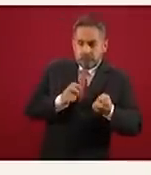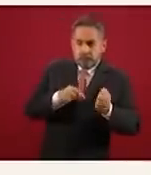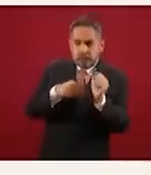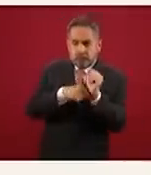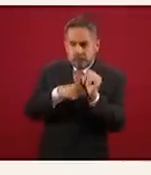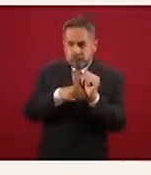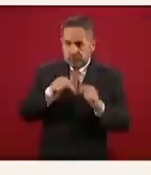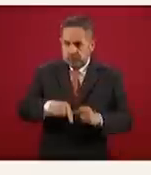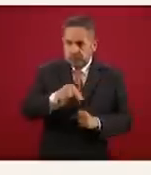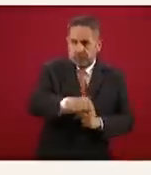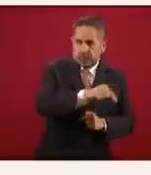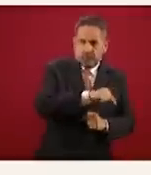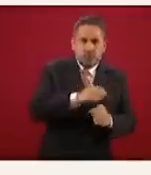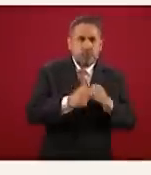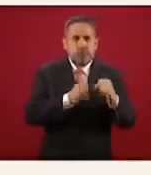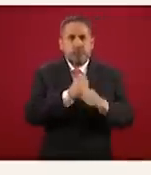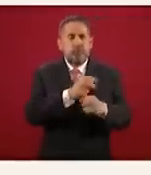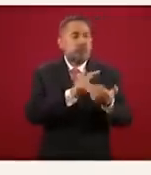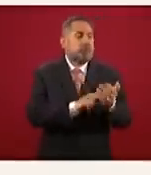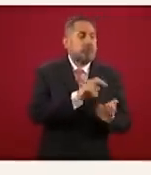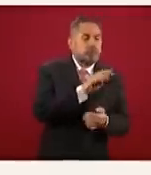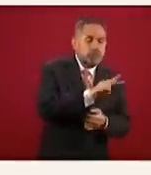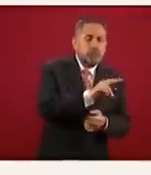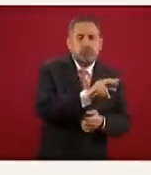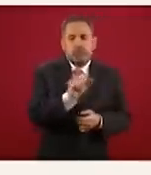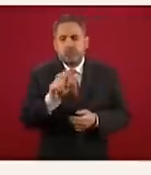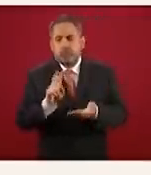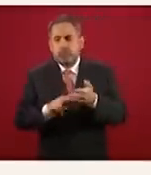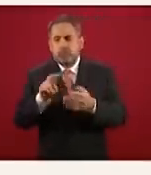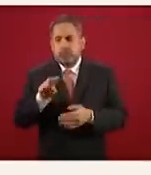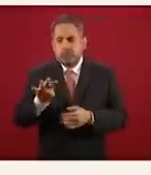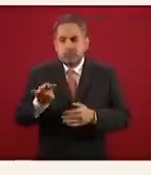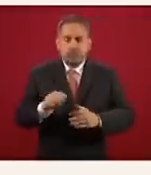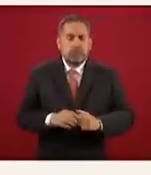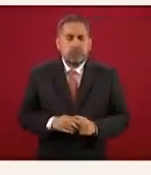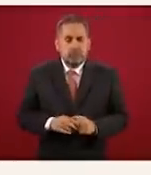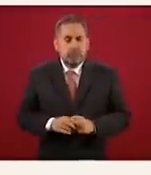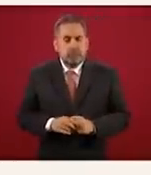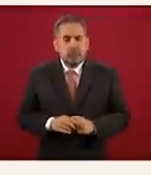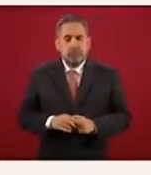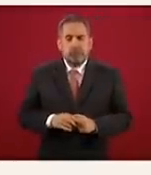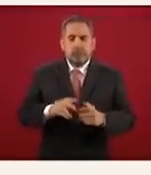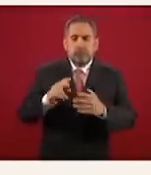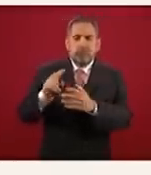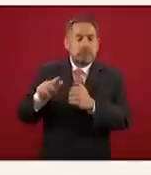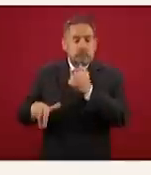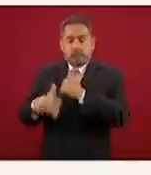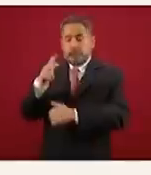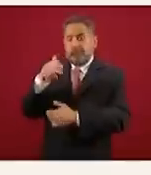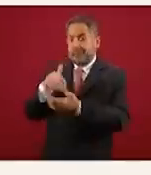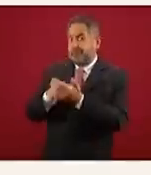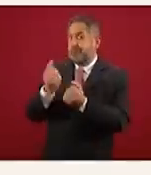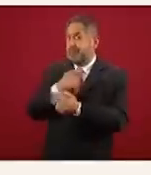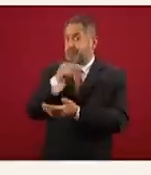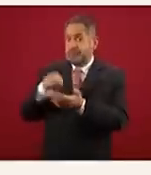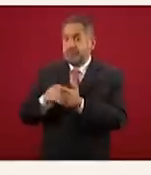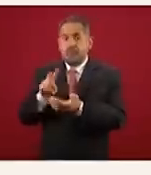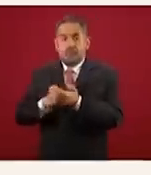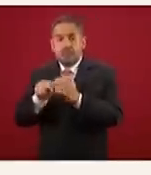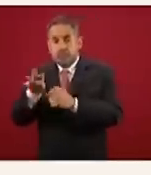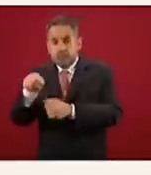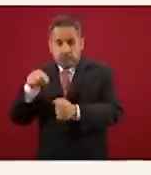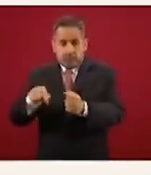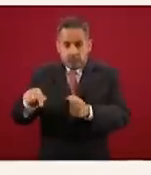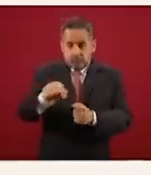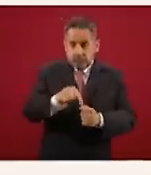en 2018, 2019, 14.800, 13.000 en el 2019. Esta es la gráfica, la que